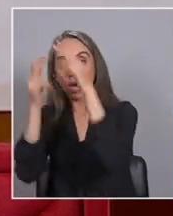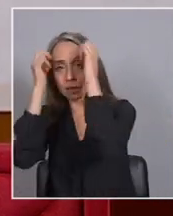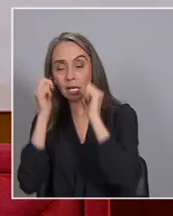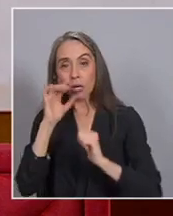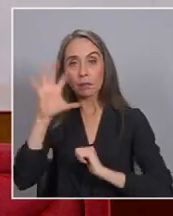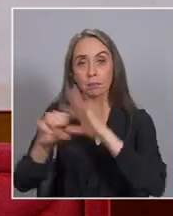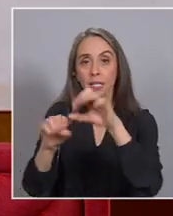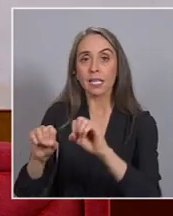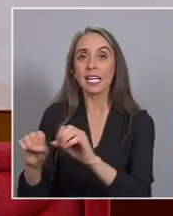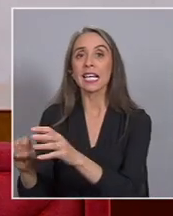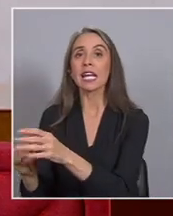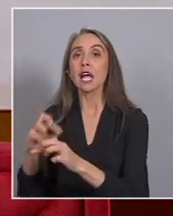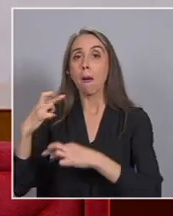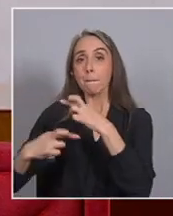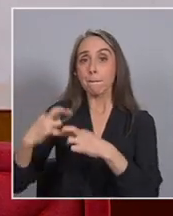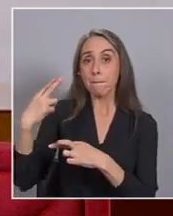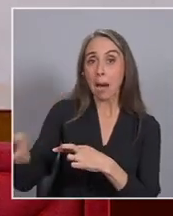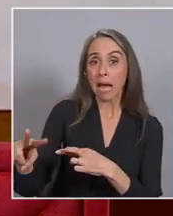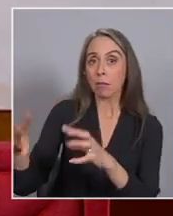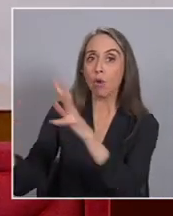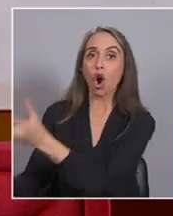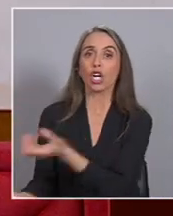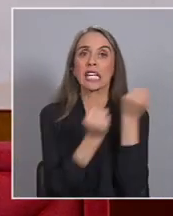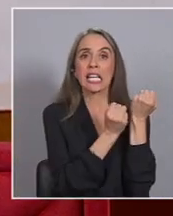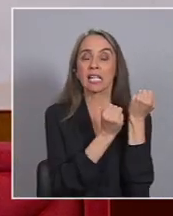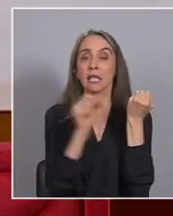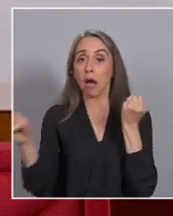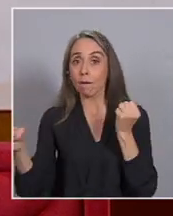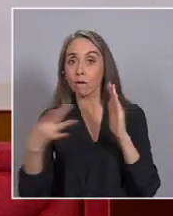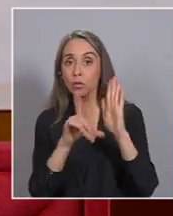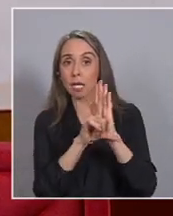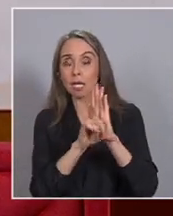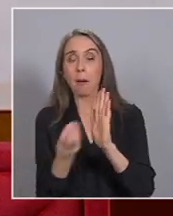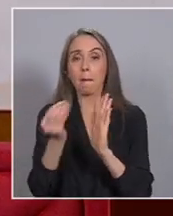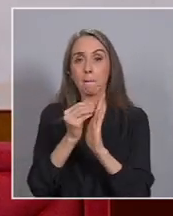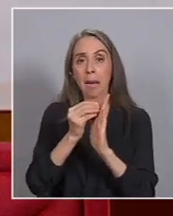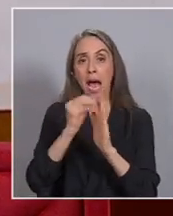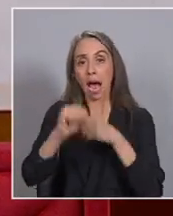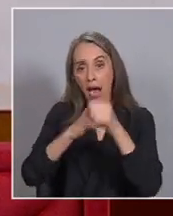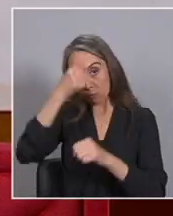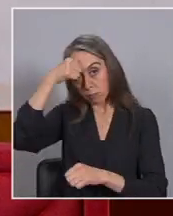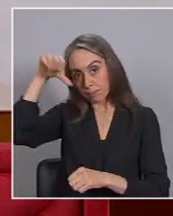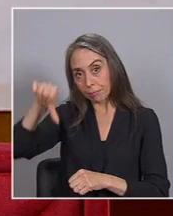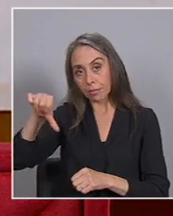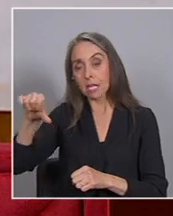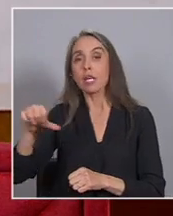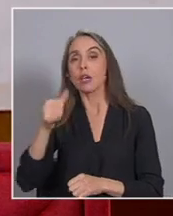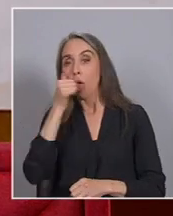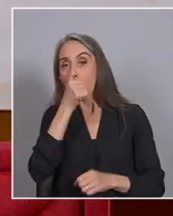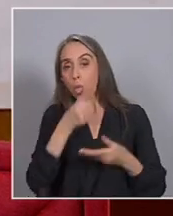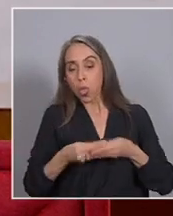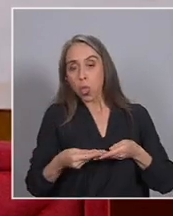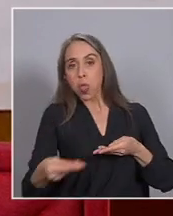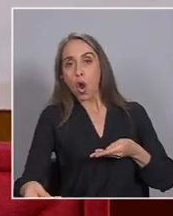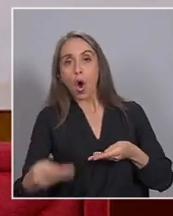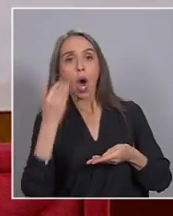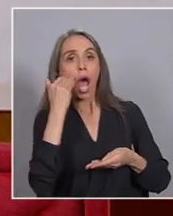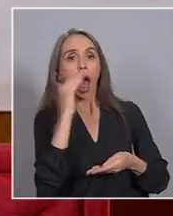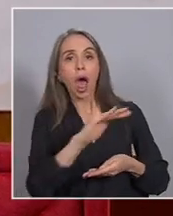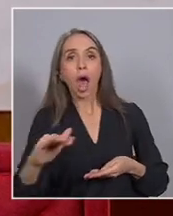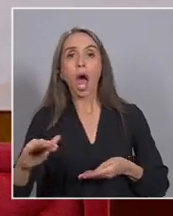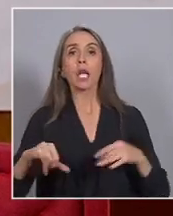y quitarle el patrimonio a quienes cometen estos delitos y aumentan las penas contra quienes proveen drogas a niños, niñas y